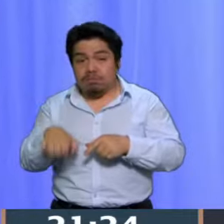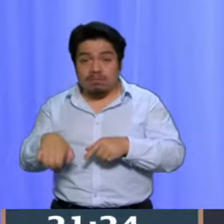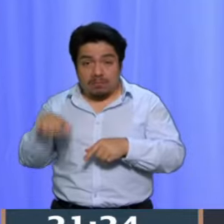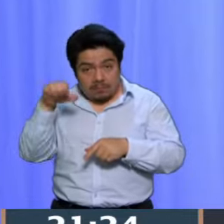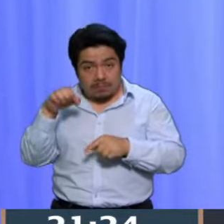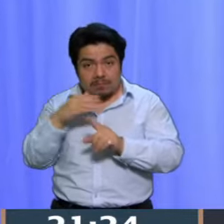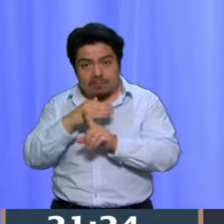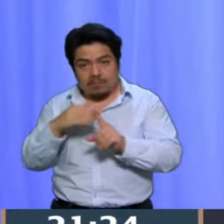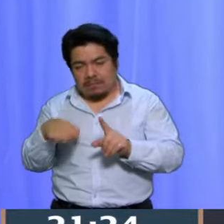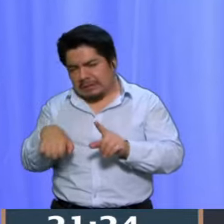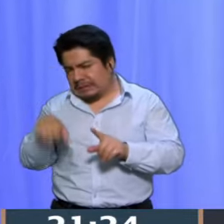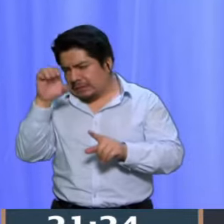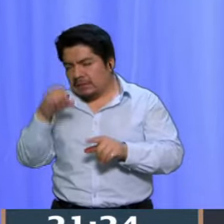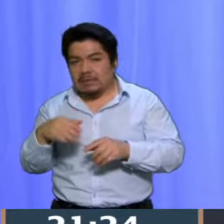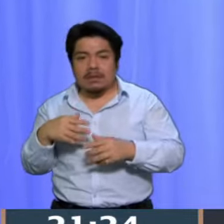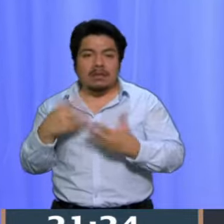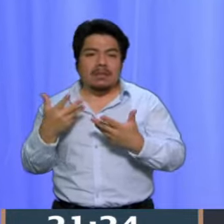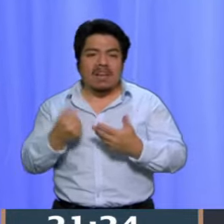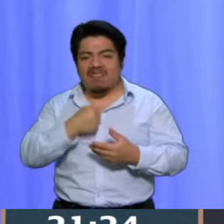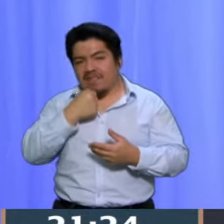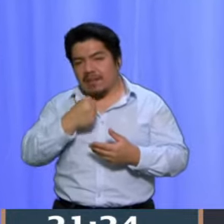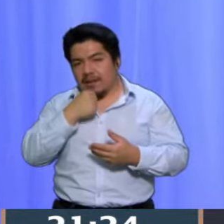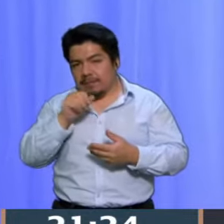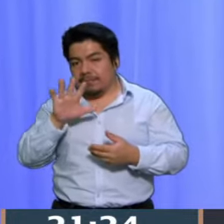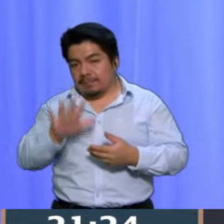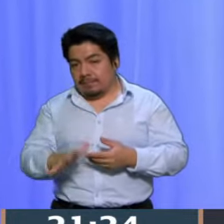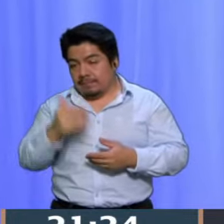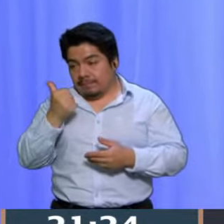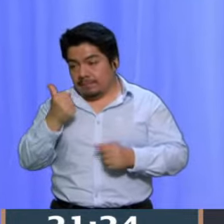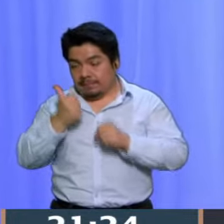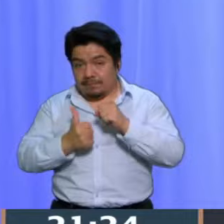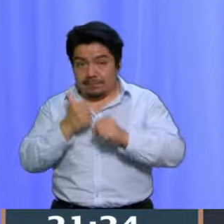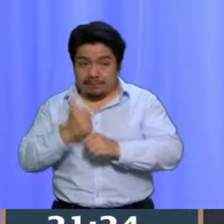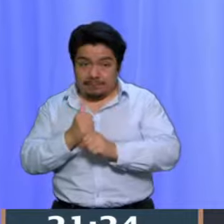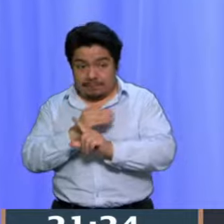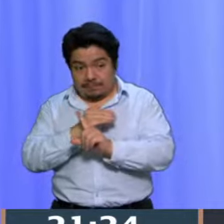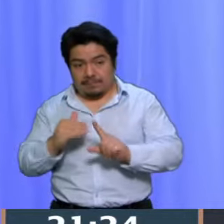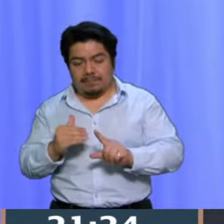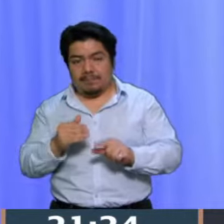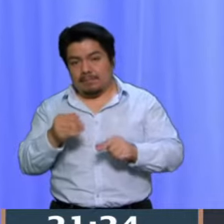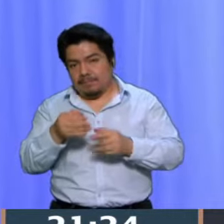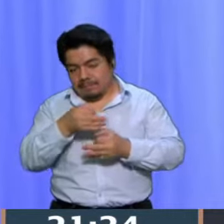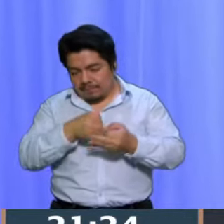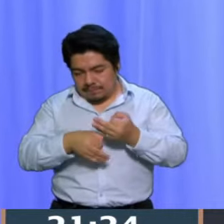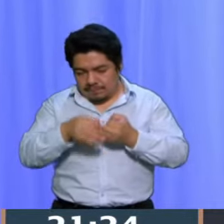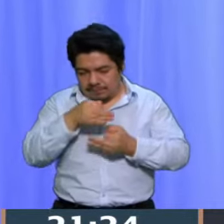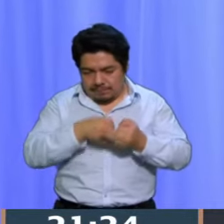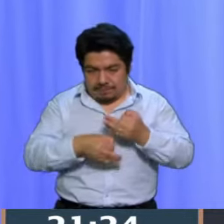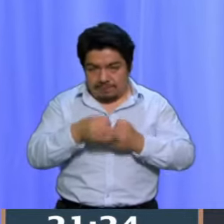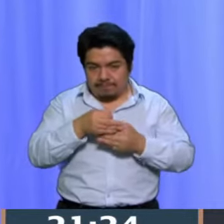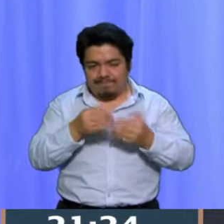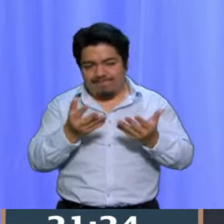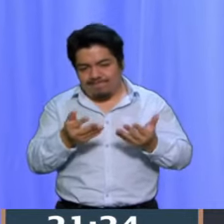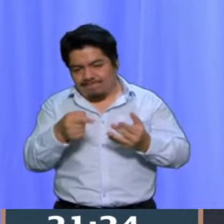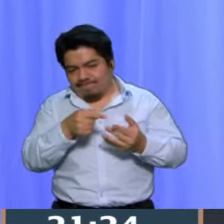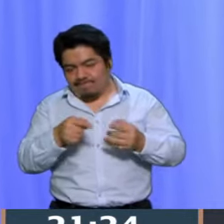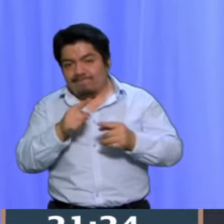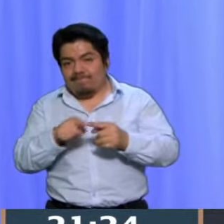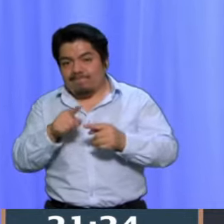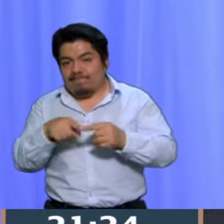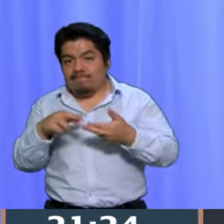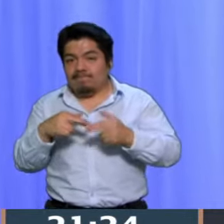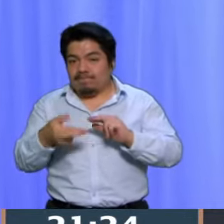edad más vieja, 56 años en promedio. Entonces, todo esto, pues, articula las relaciones, pero en el